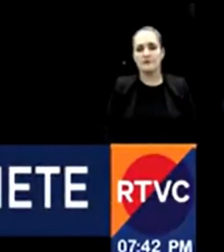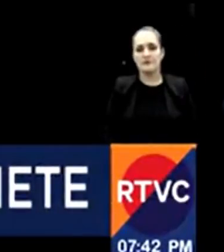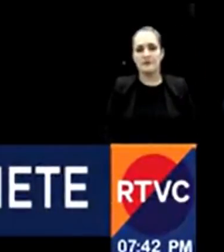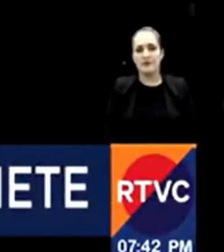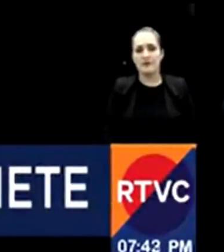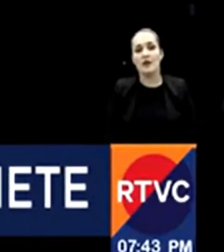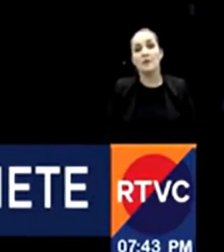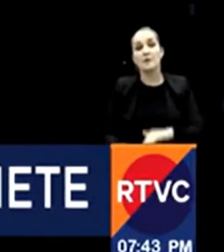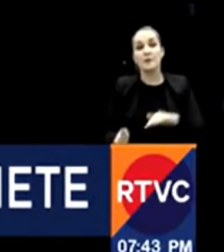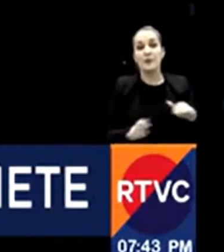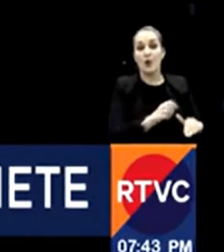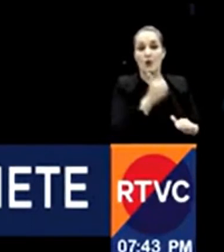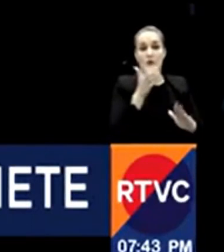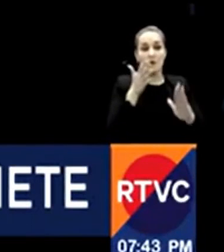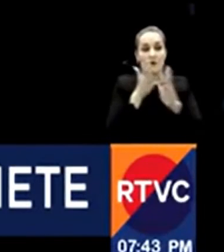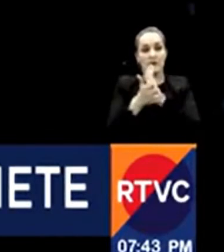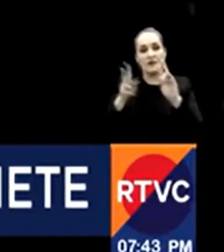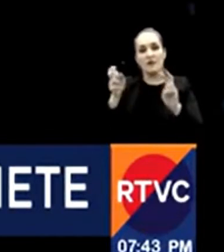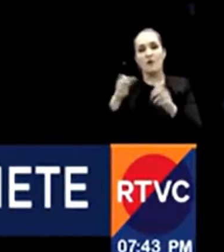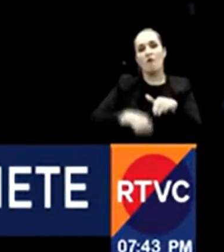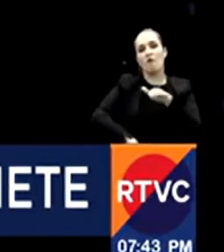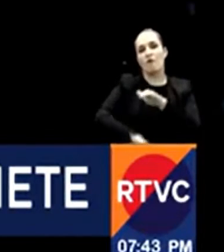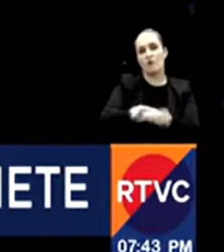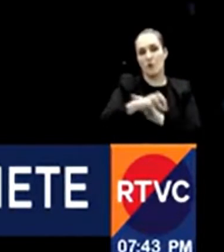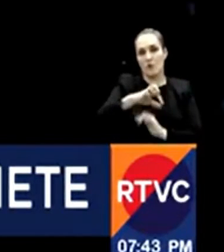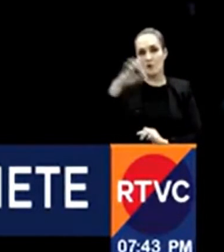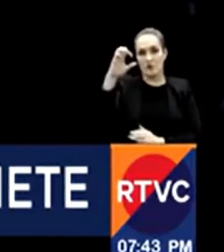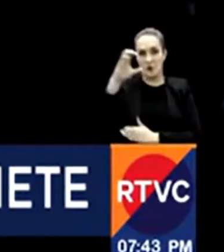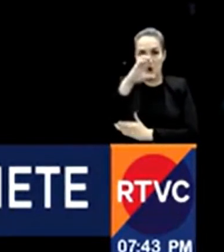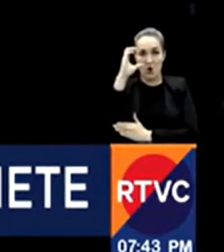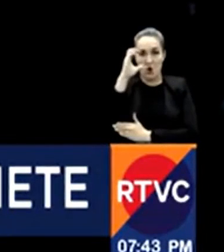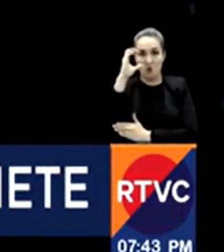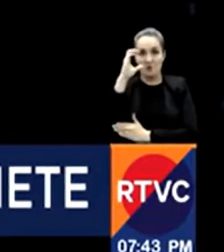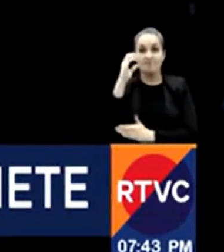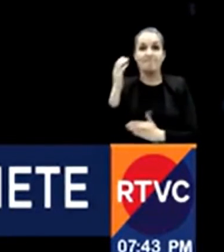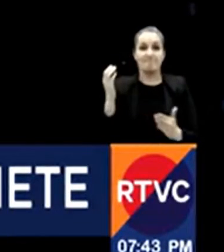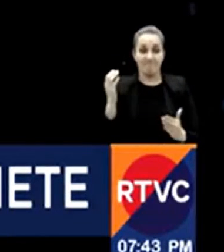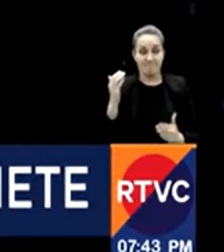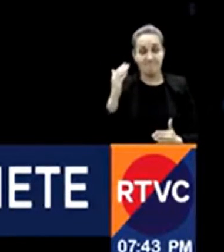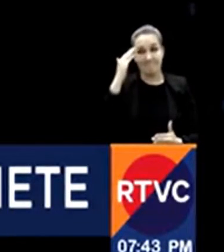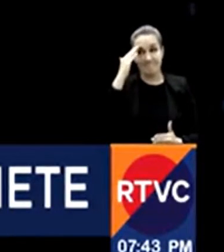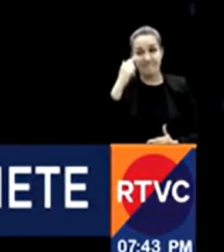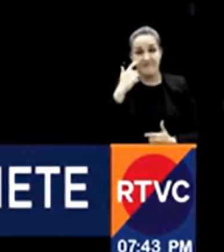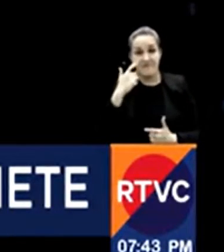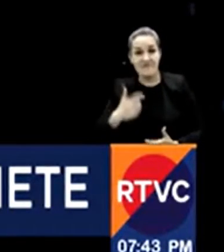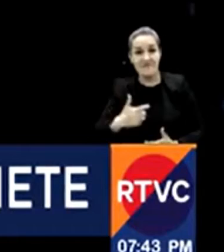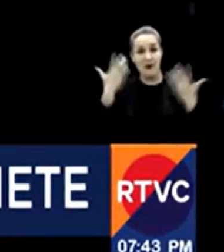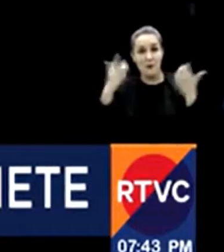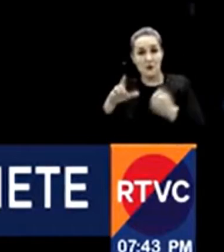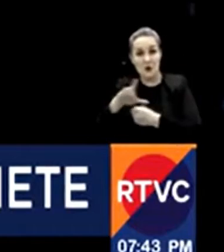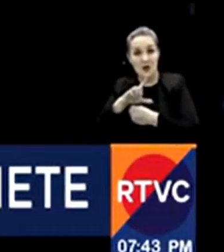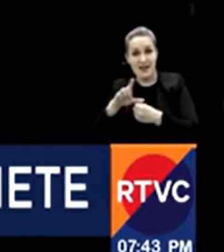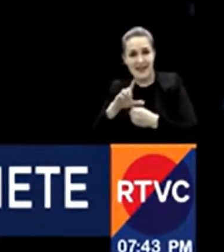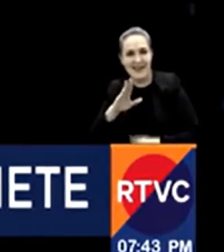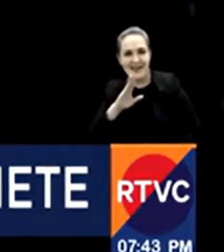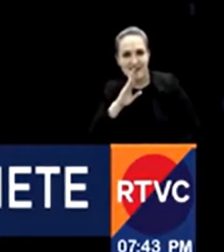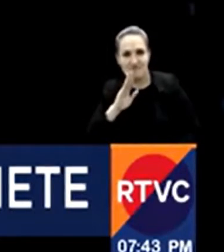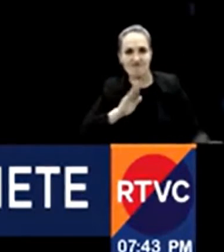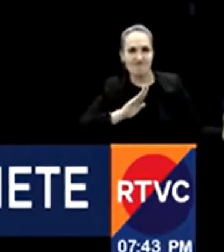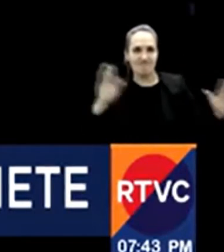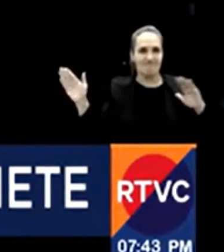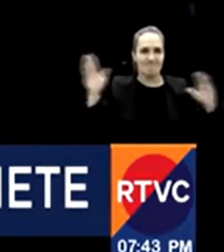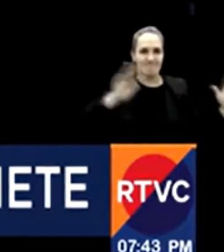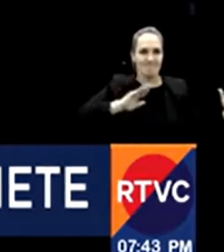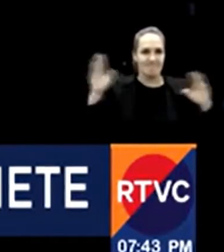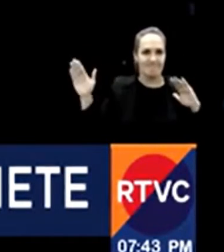Y seguimos ahora hablando de nuestro fútbol profesional colombiano porque quizás una de las figuras de la liga pasa por el arco de Millonarios. Estamos hablando